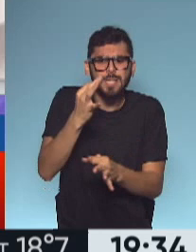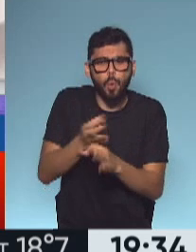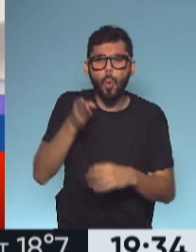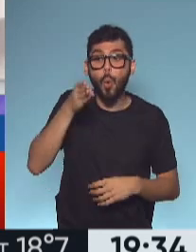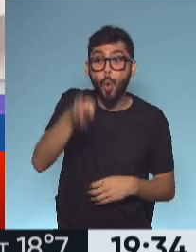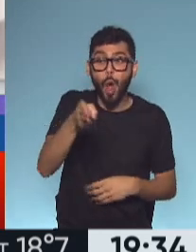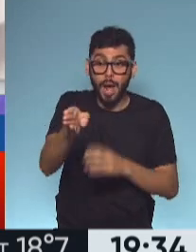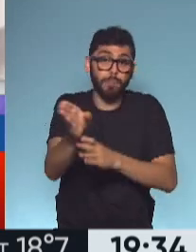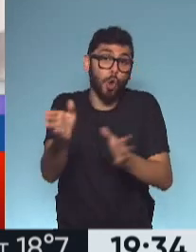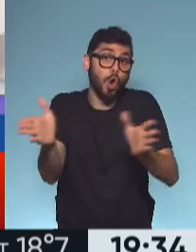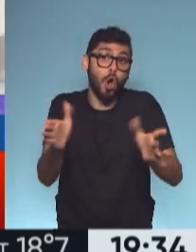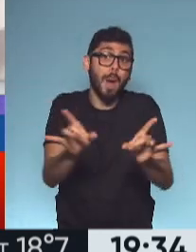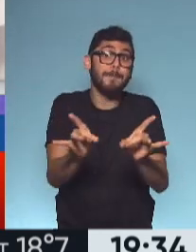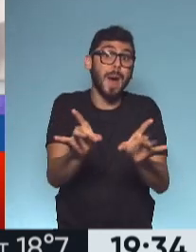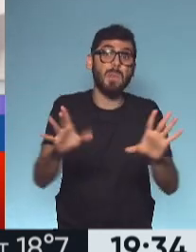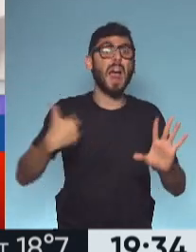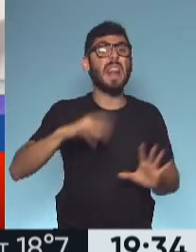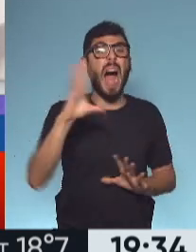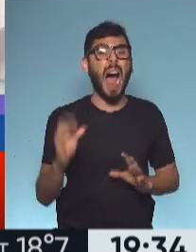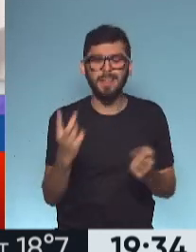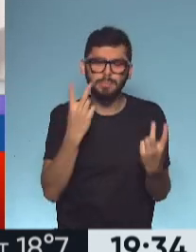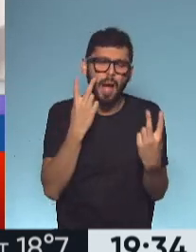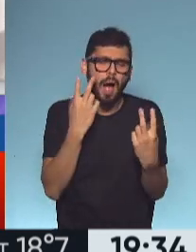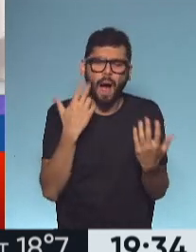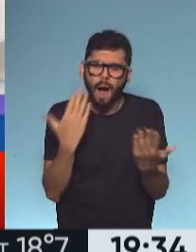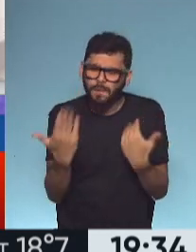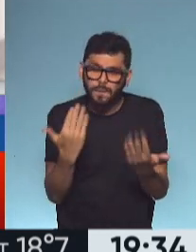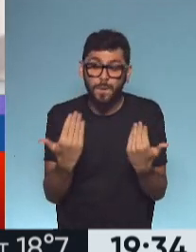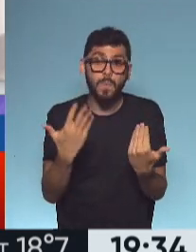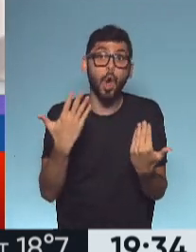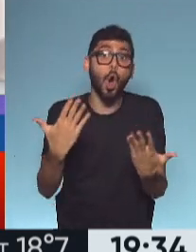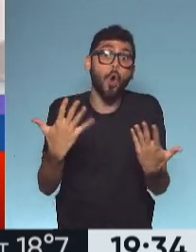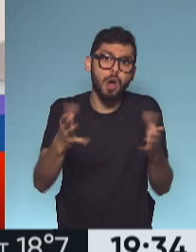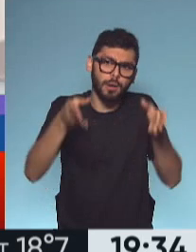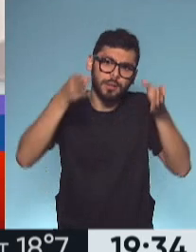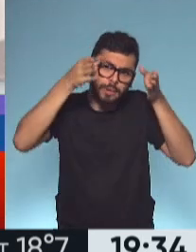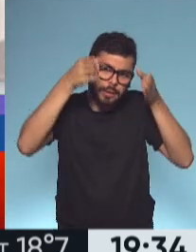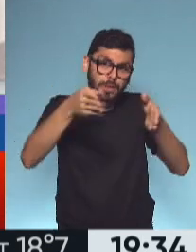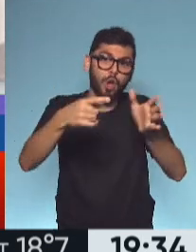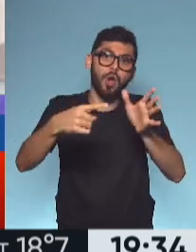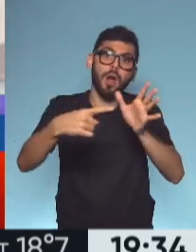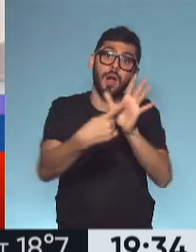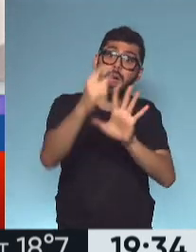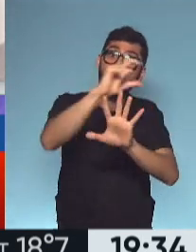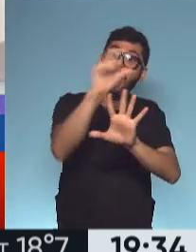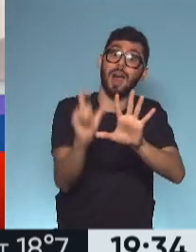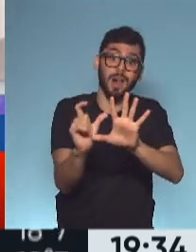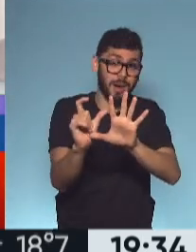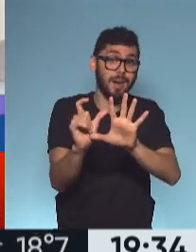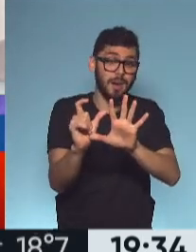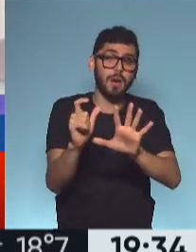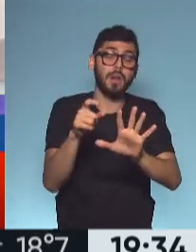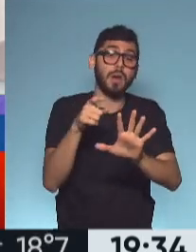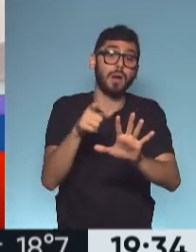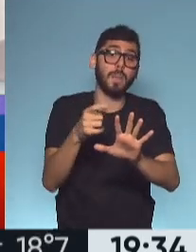marco de la pandemia en todo el territorio argentino, pero por supuesto poniendo el foco en esta región metropolitana de Buenos Aires